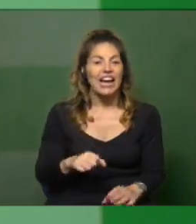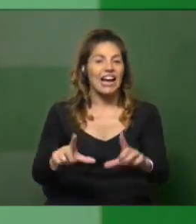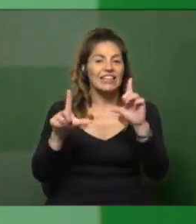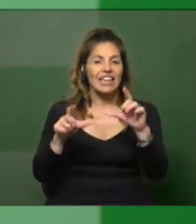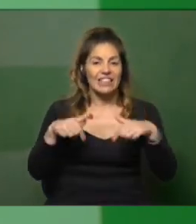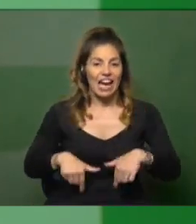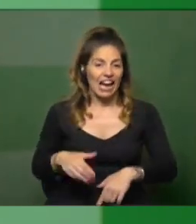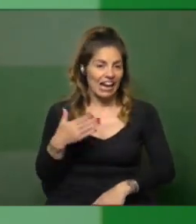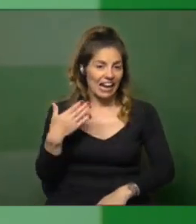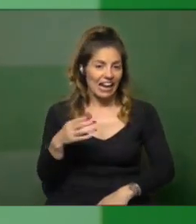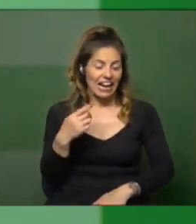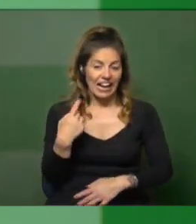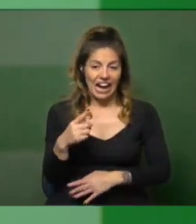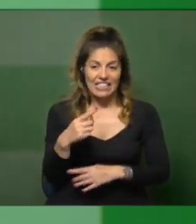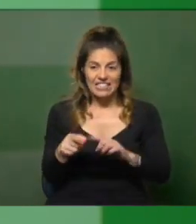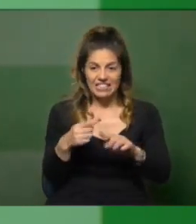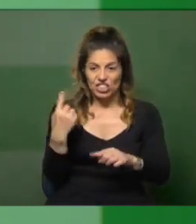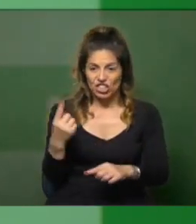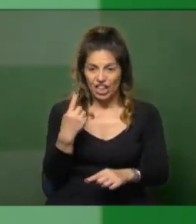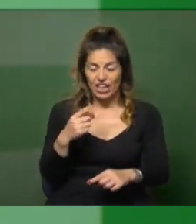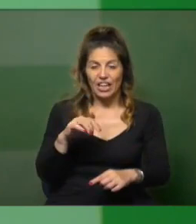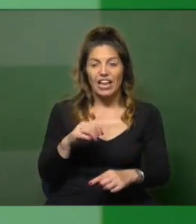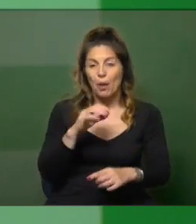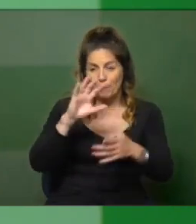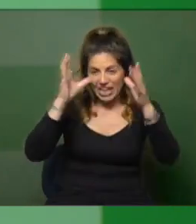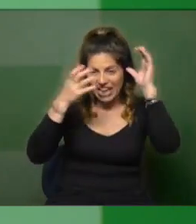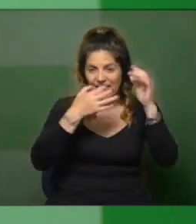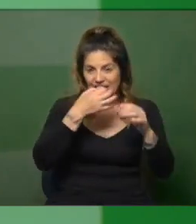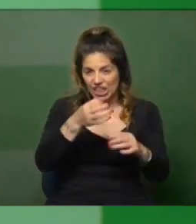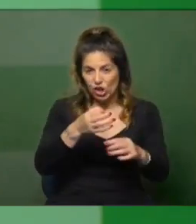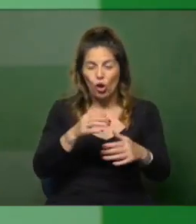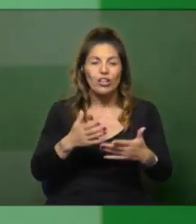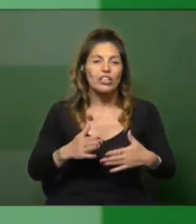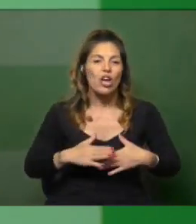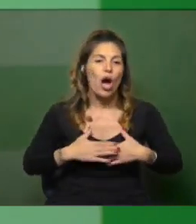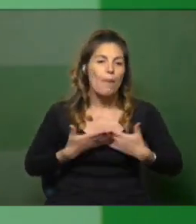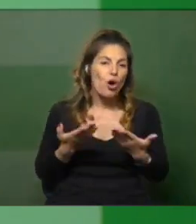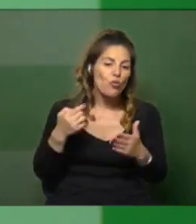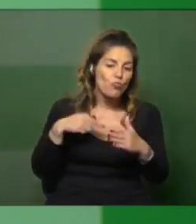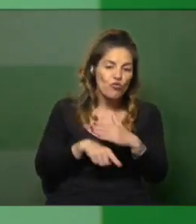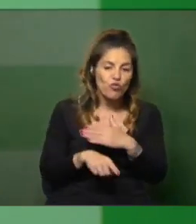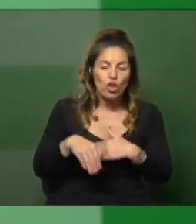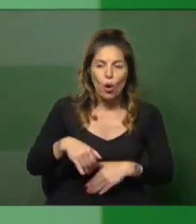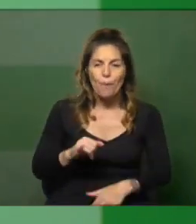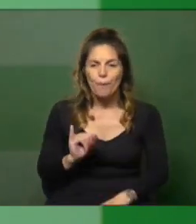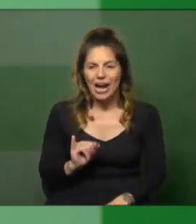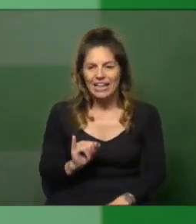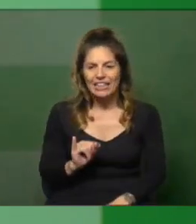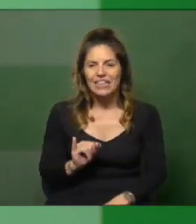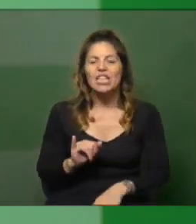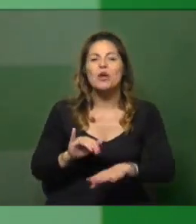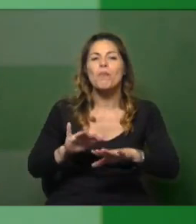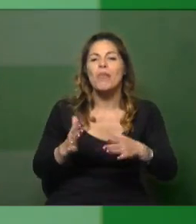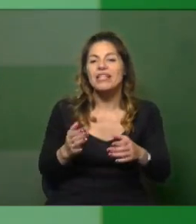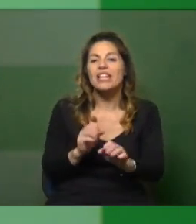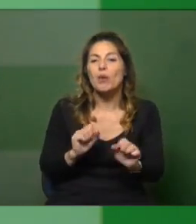una vez mi ley mencionó Aunque repito que con esta especie de amor profundo con con macri parece